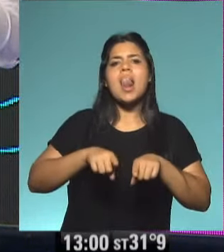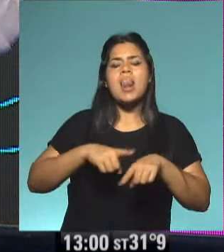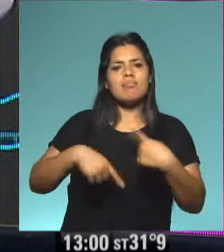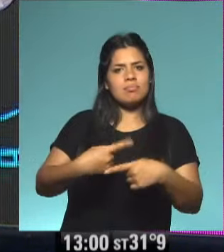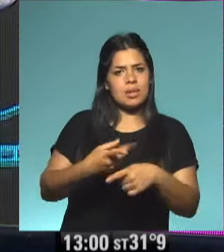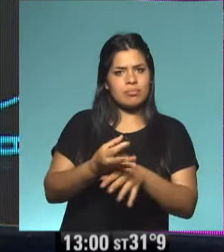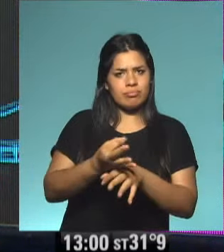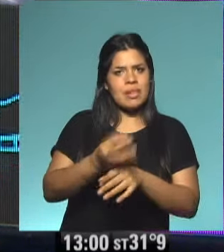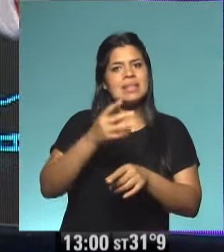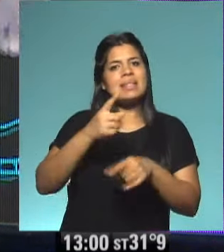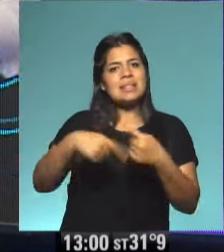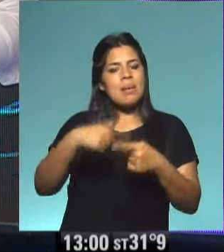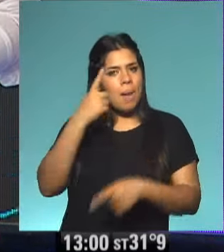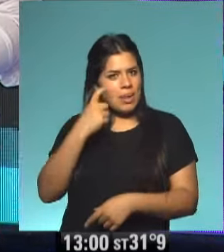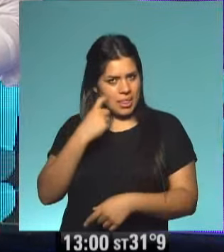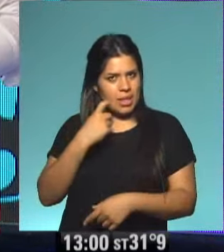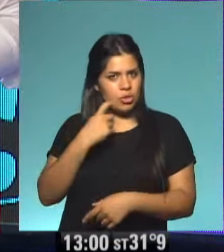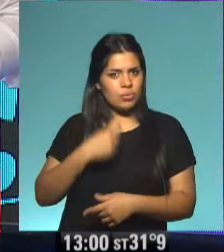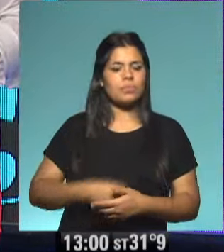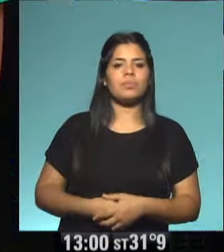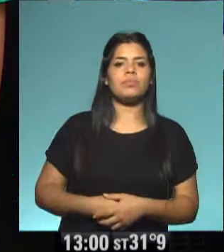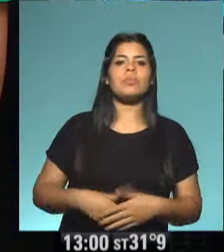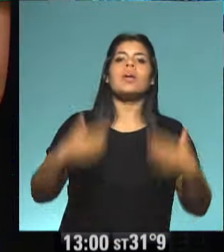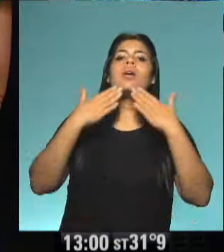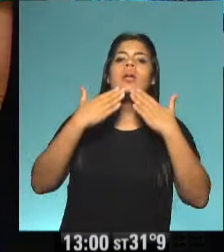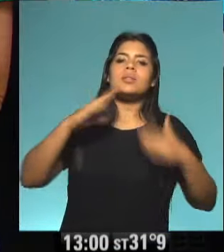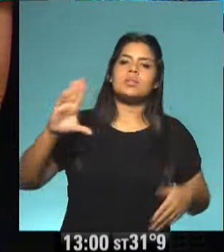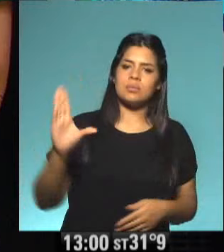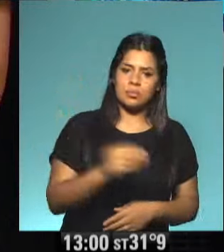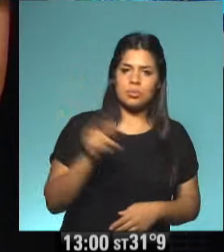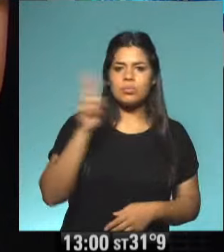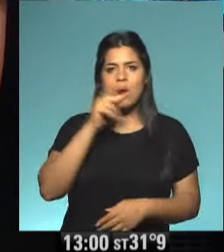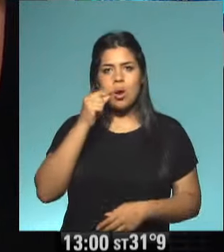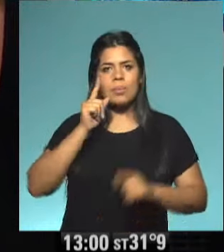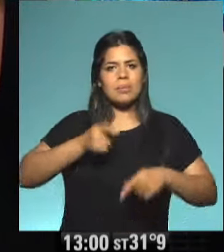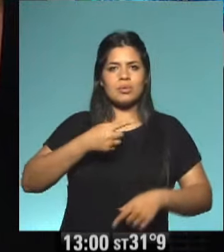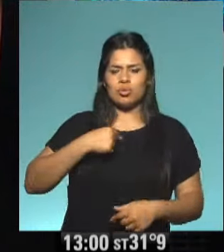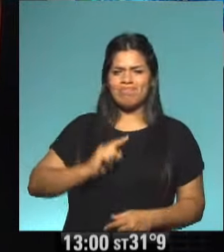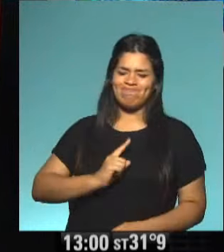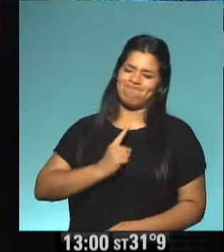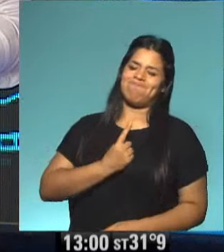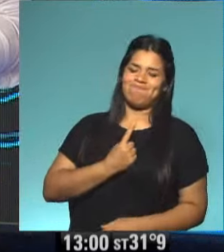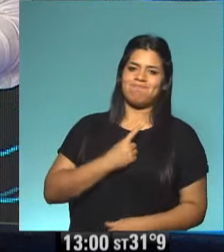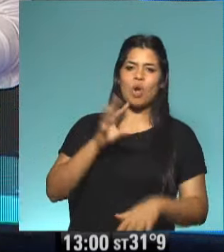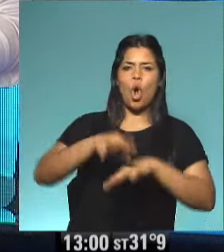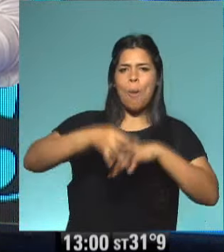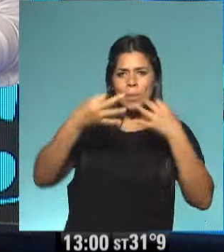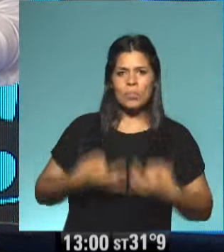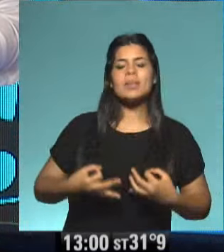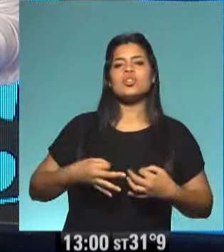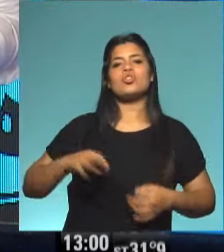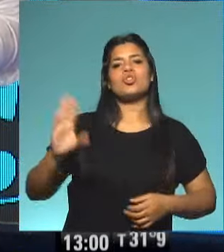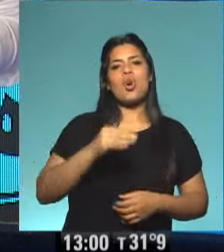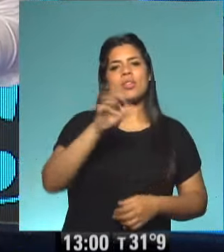que muchas gracias a todos y a todas, ¿no? Y orgulloso del compromiso de toda nuestra sociedad en un